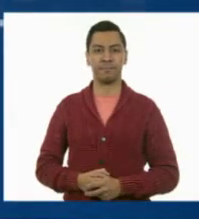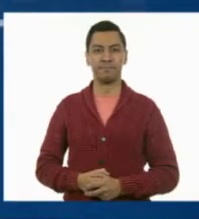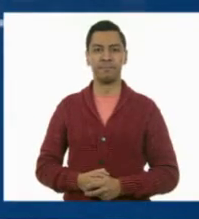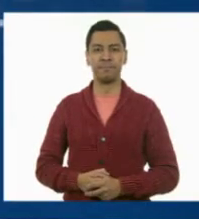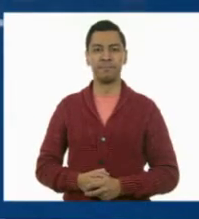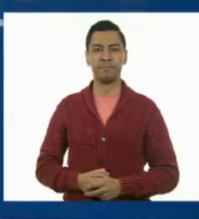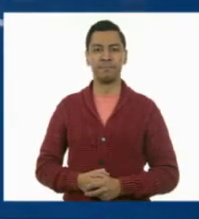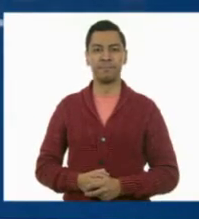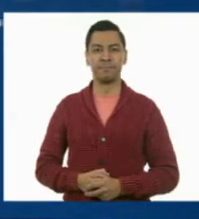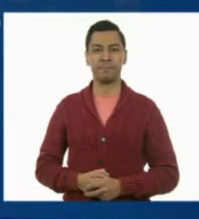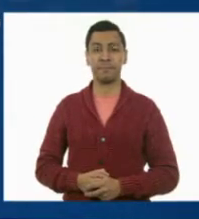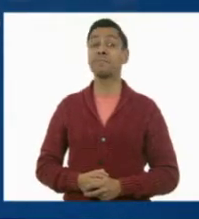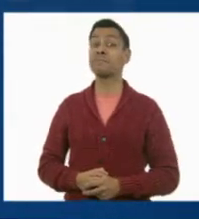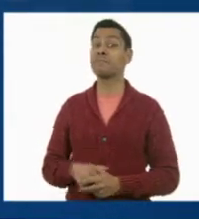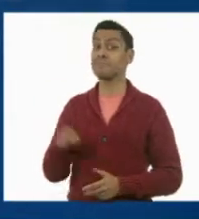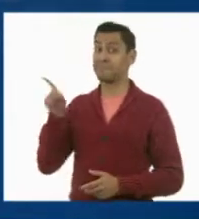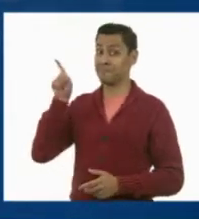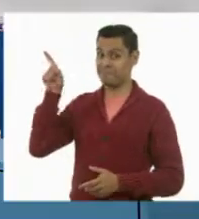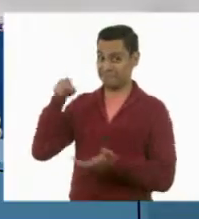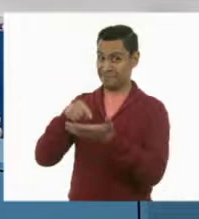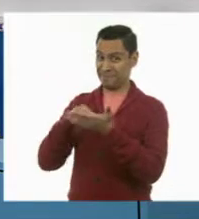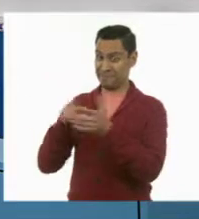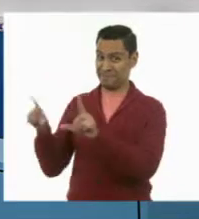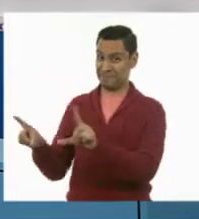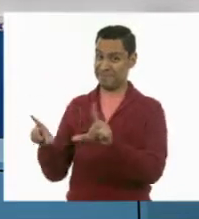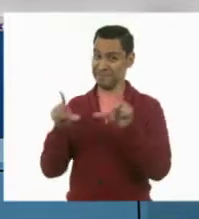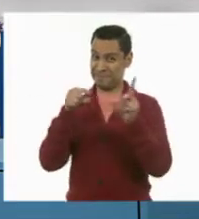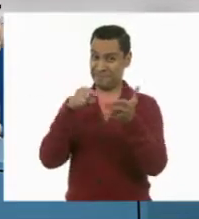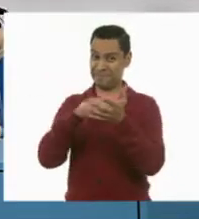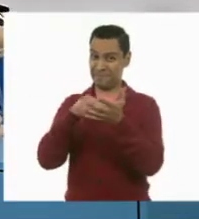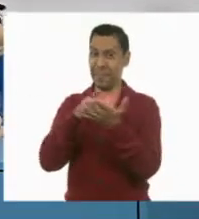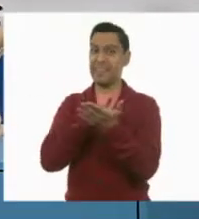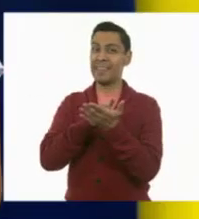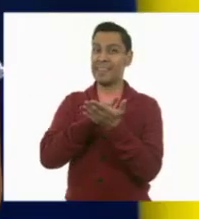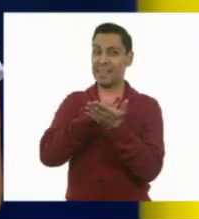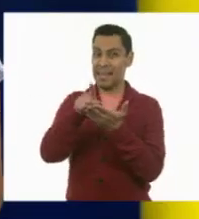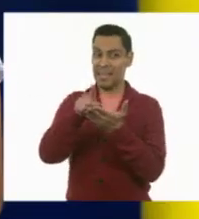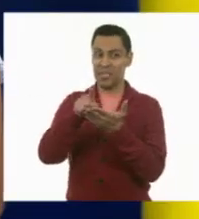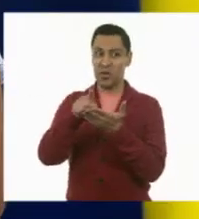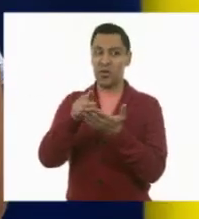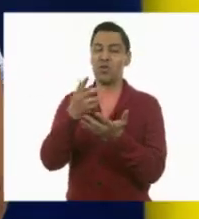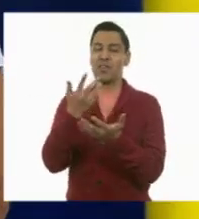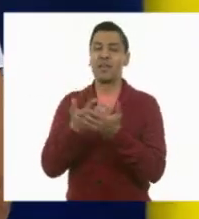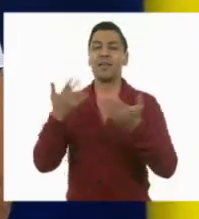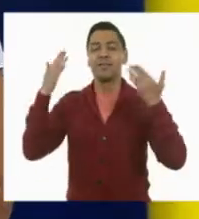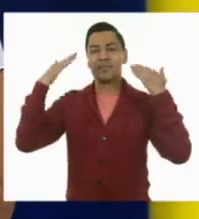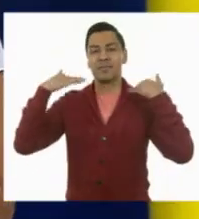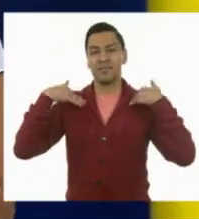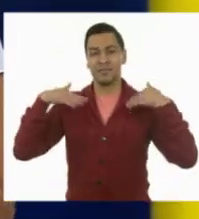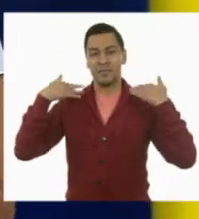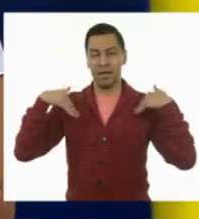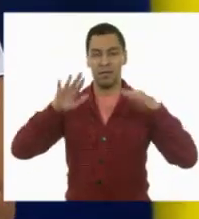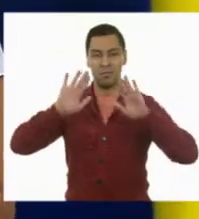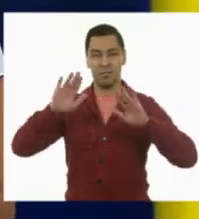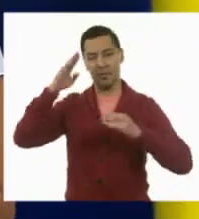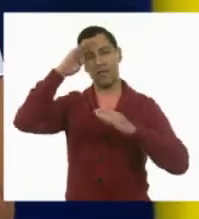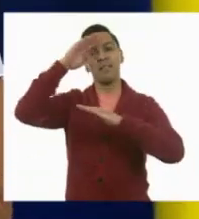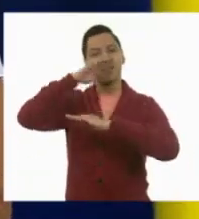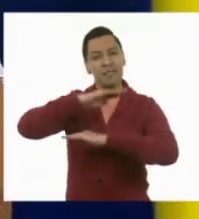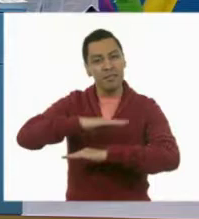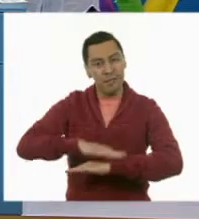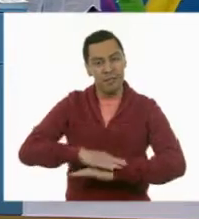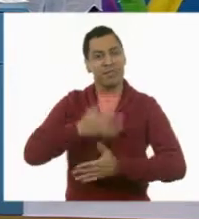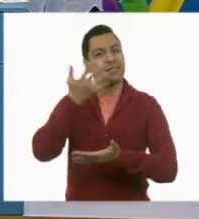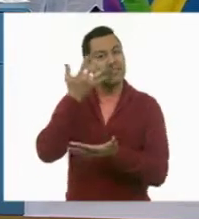Aquí también ya teníamos la tarjetita que corresponde al derecho al descanso. Exacto. Y hay una tarjeta